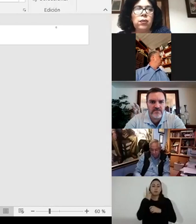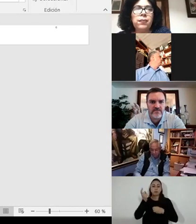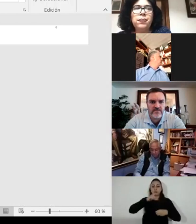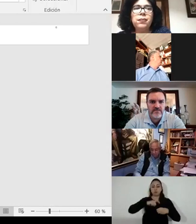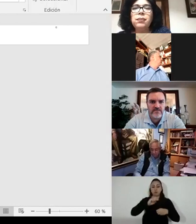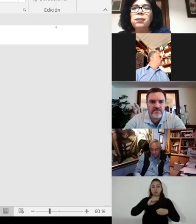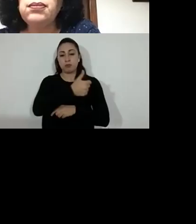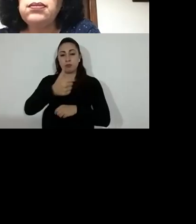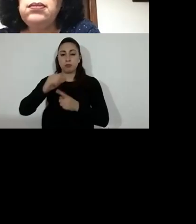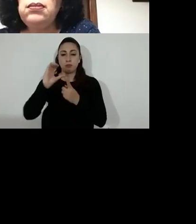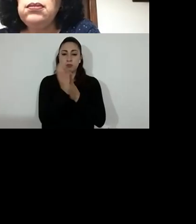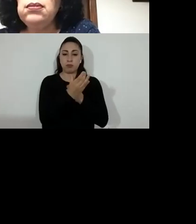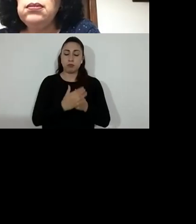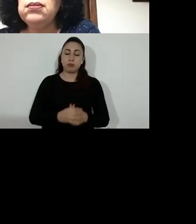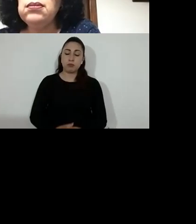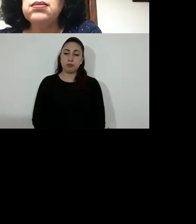comisión.